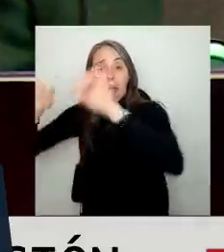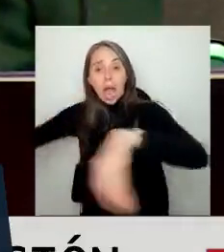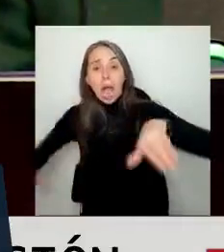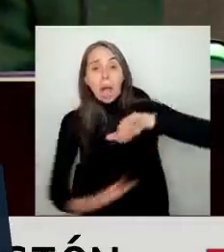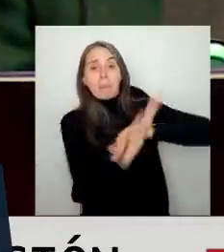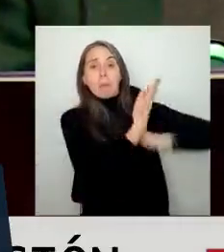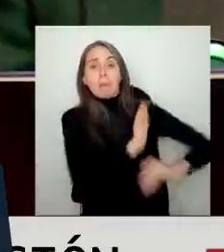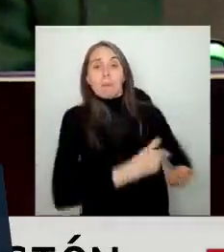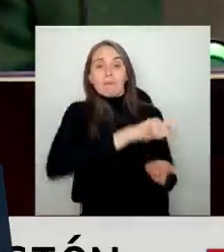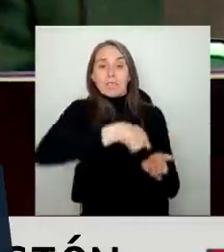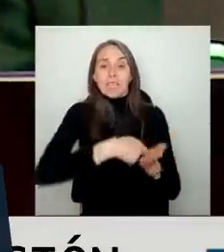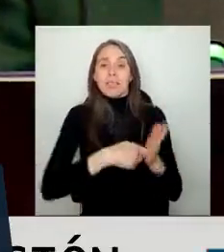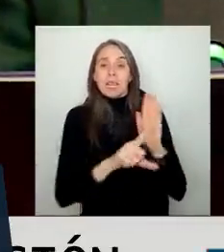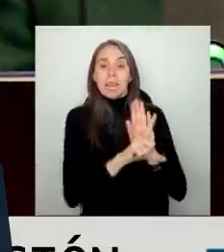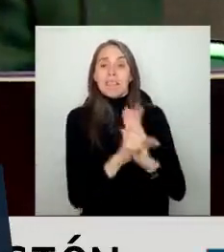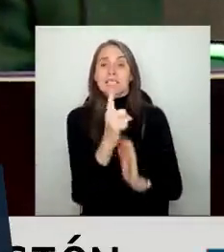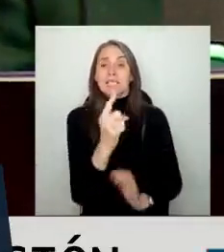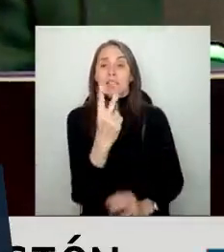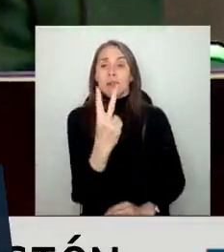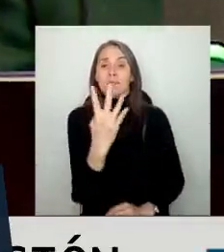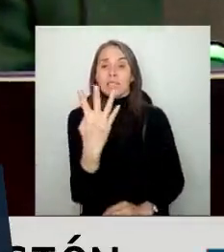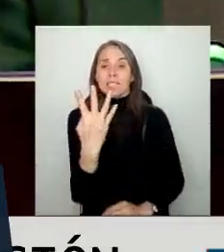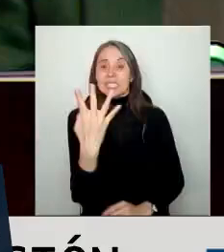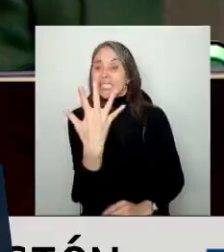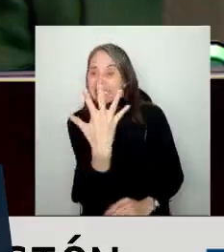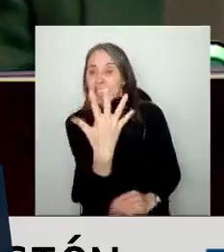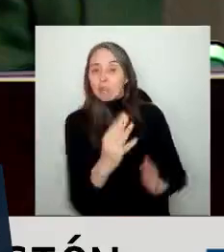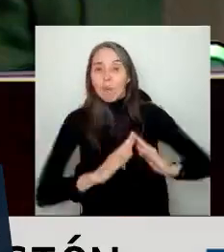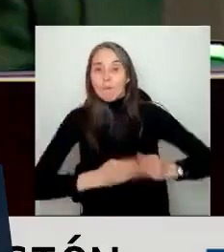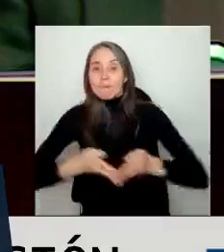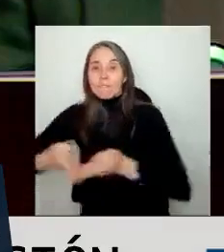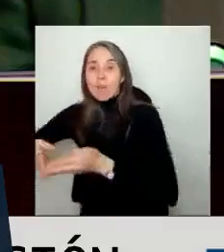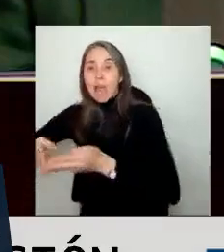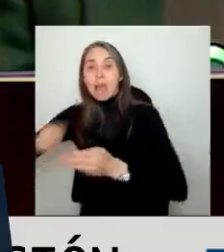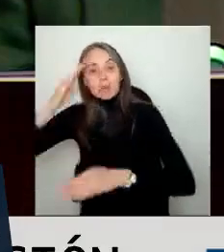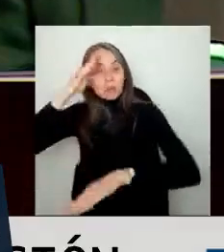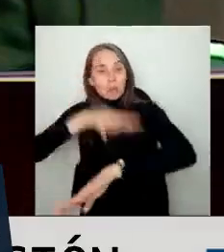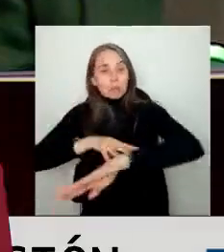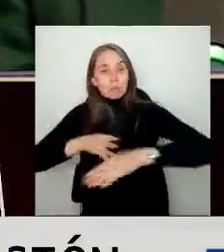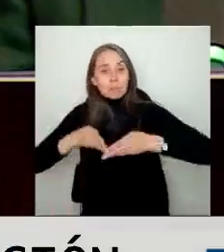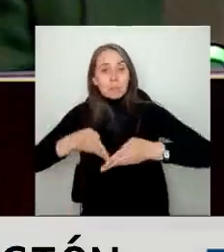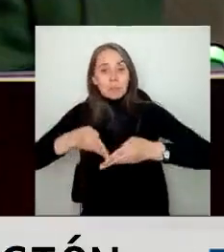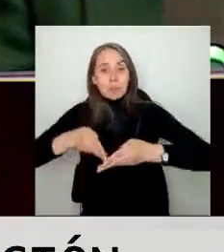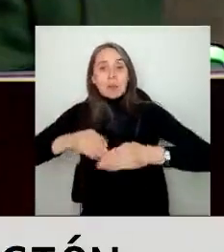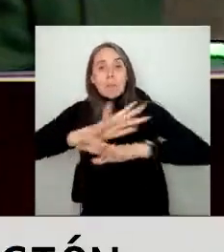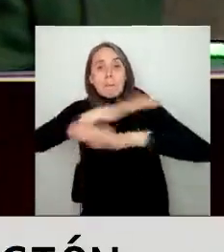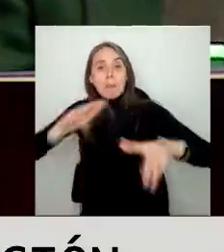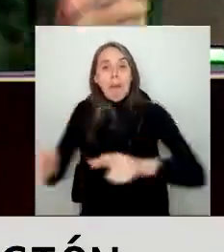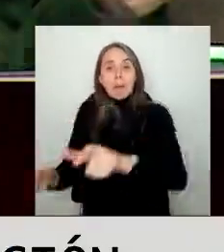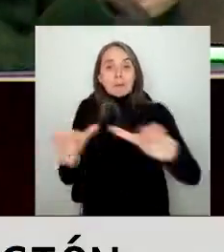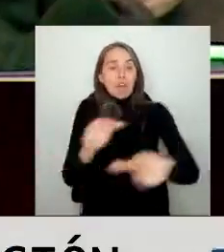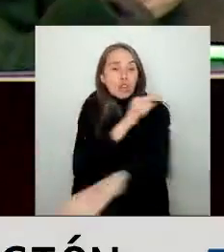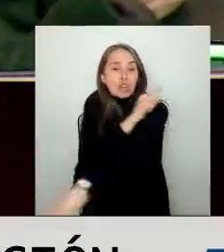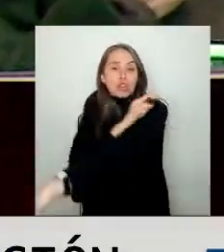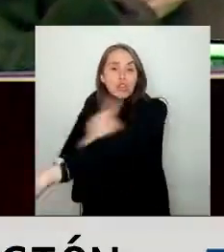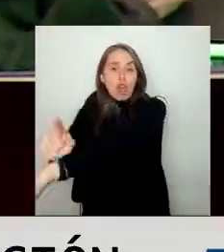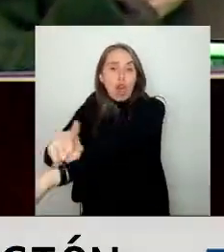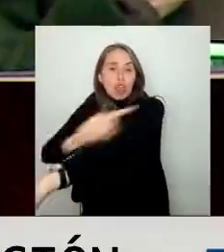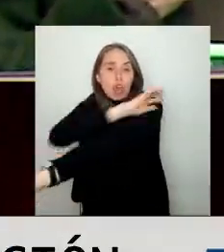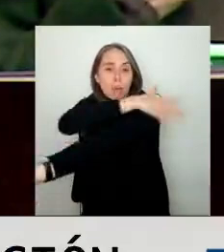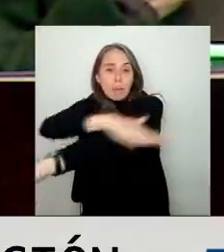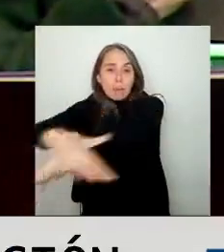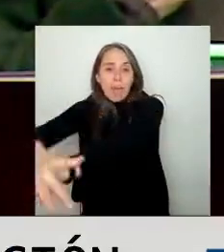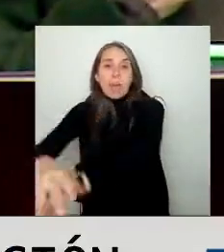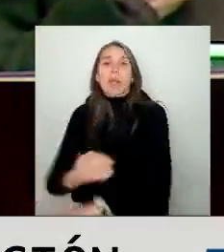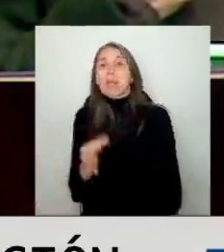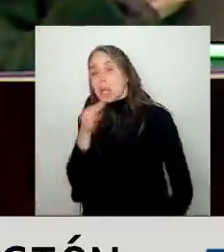125 las patrullas de la policía marítima en todo el litoral del país presidenta por su intermedio a la bancada de la udi que